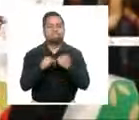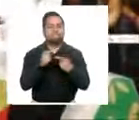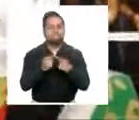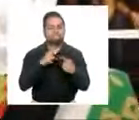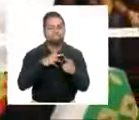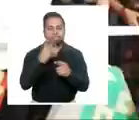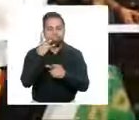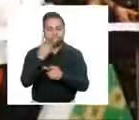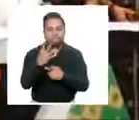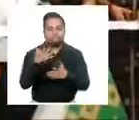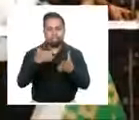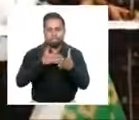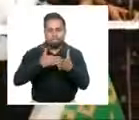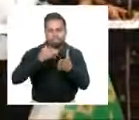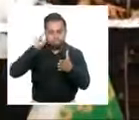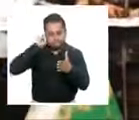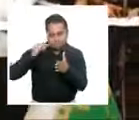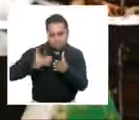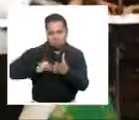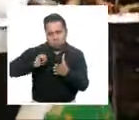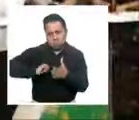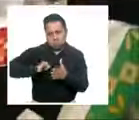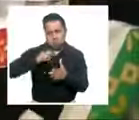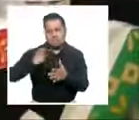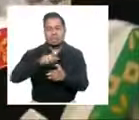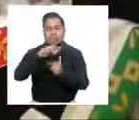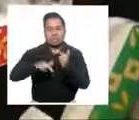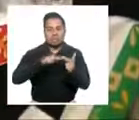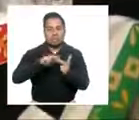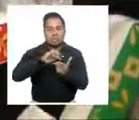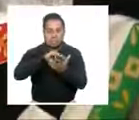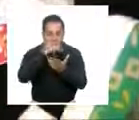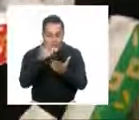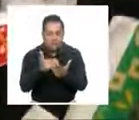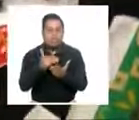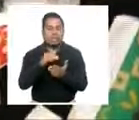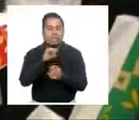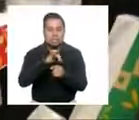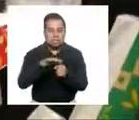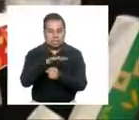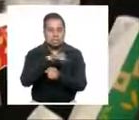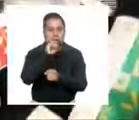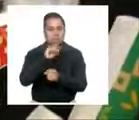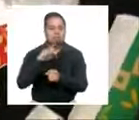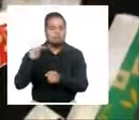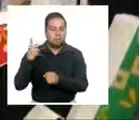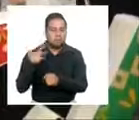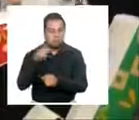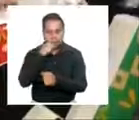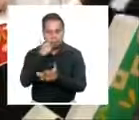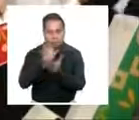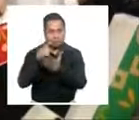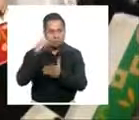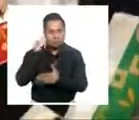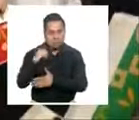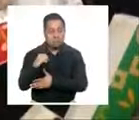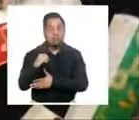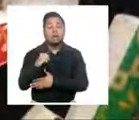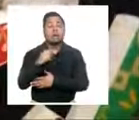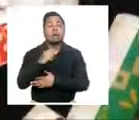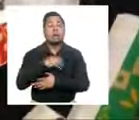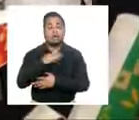de 4 cocineras tradicionales de las regiones de la Mixteca, el Istmo, Cuenca y Valles Centrales,